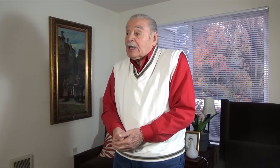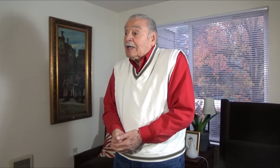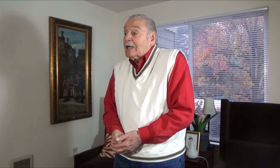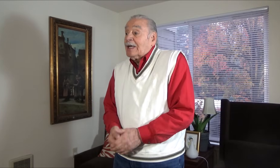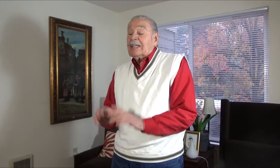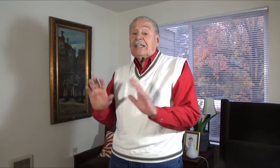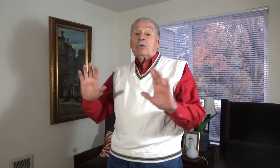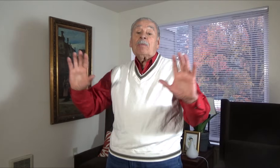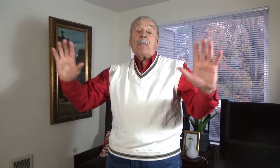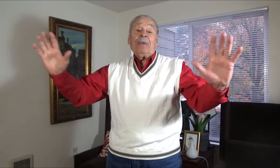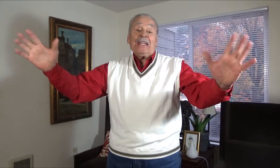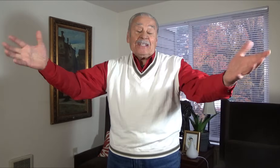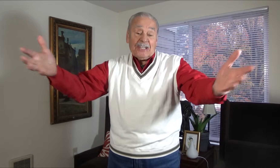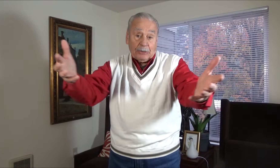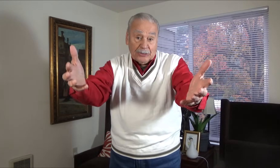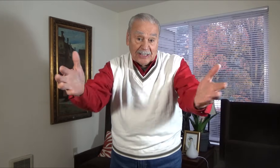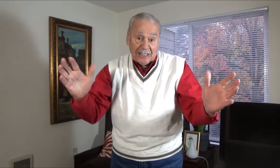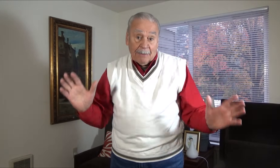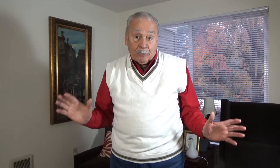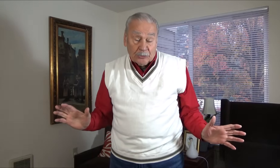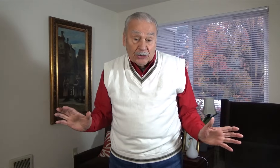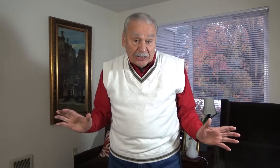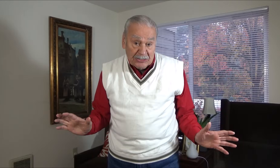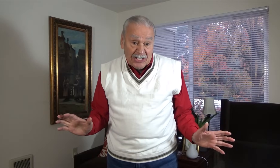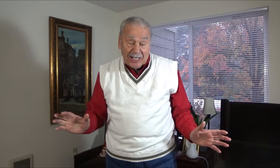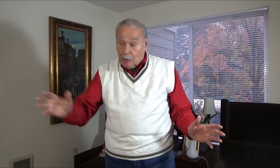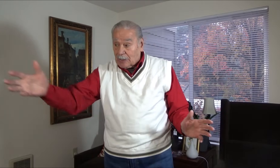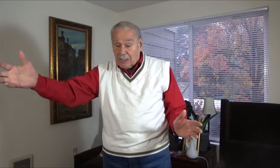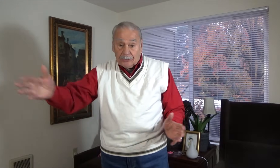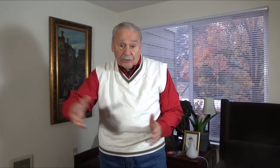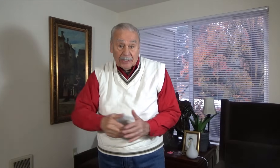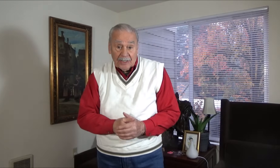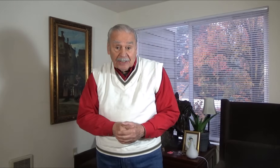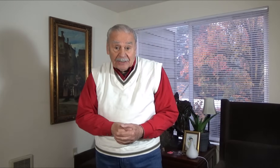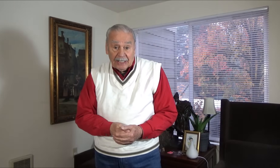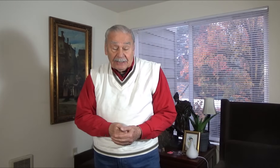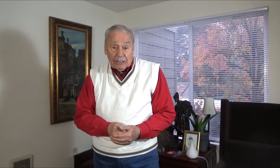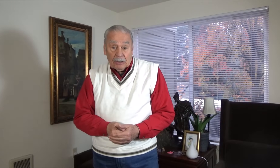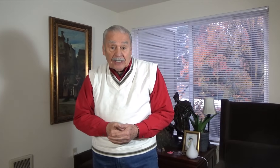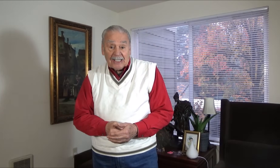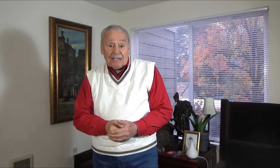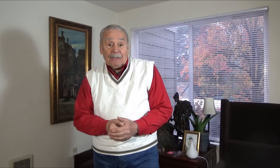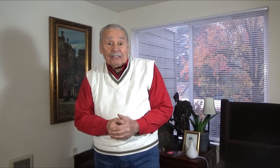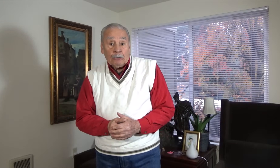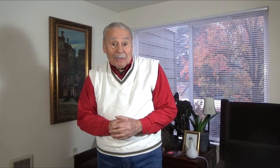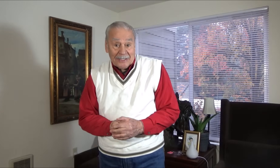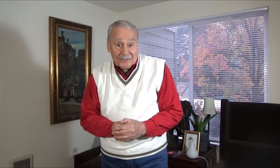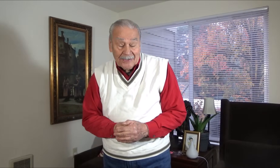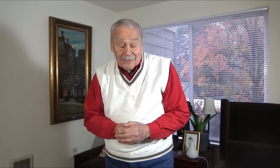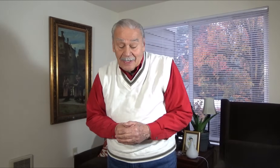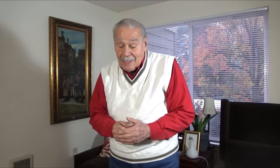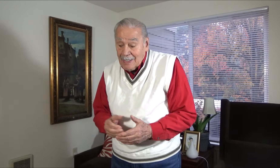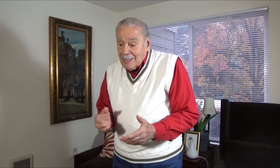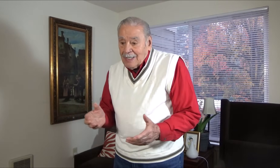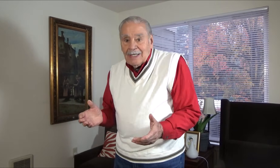sobre esta nueva experiencia que ustedes están a punto de iniciar ahora dentro de escasamente un